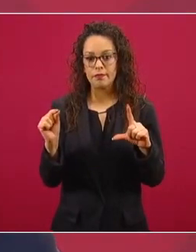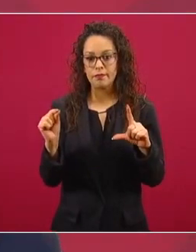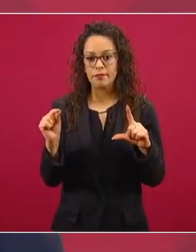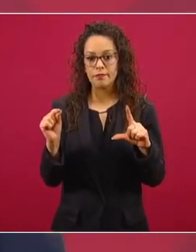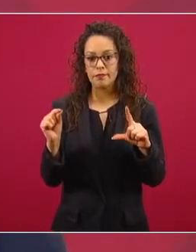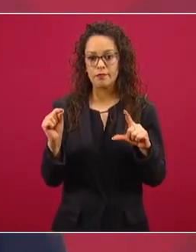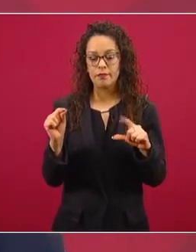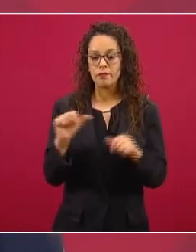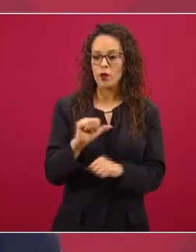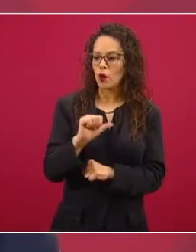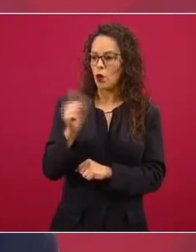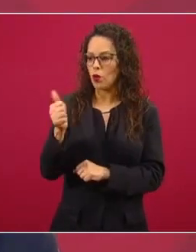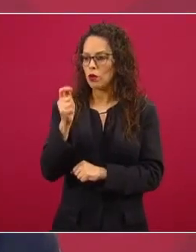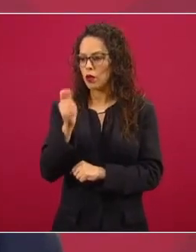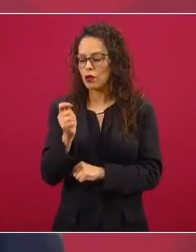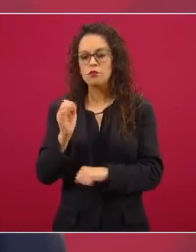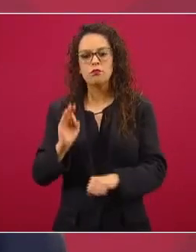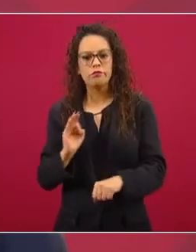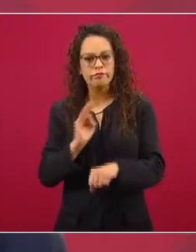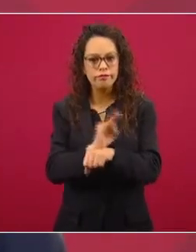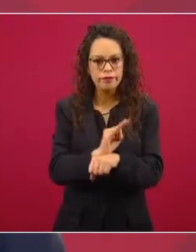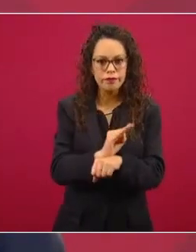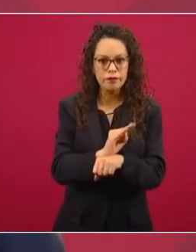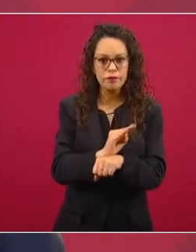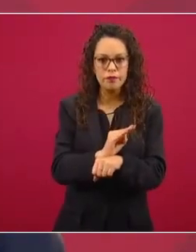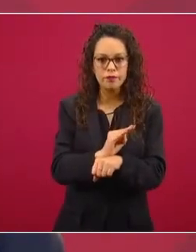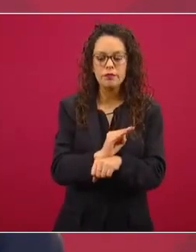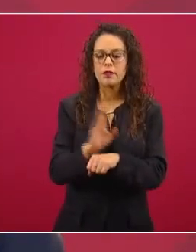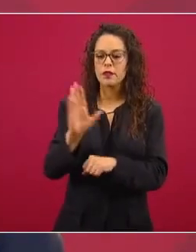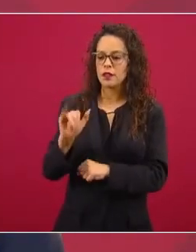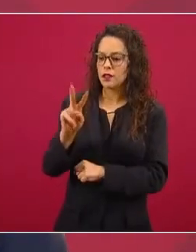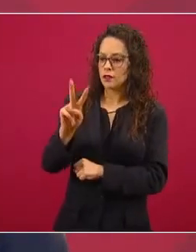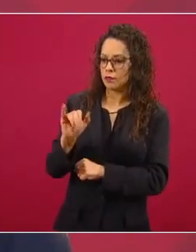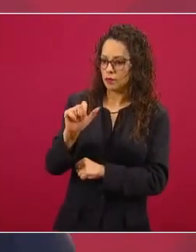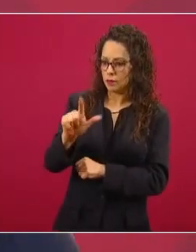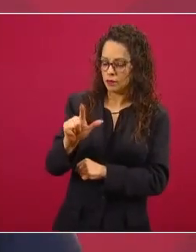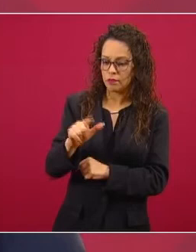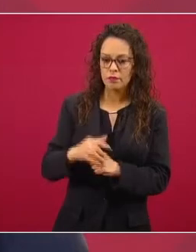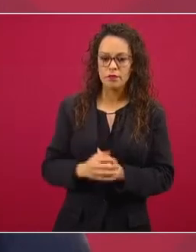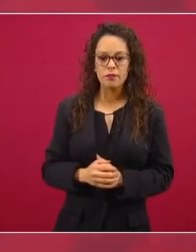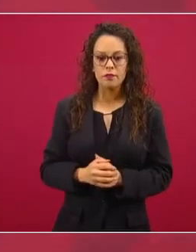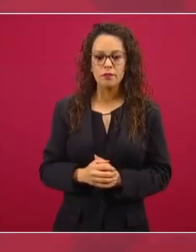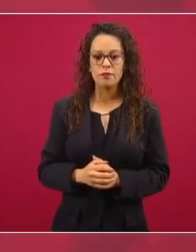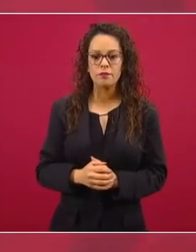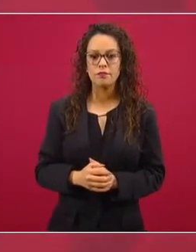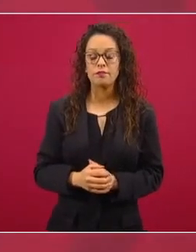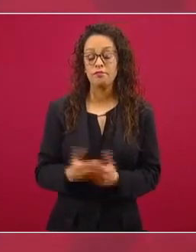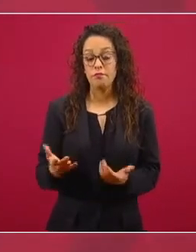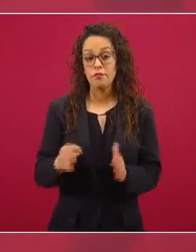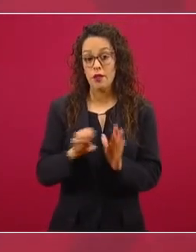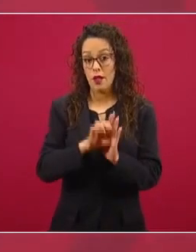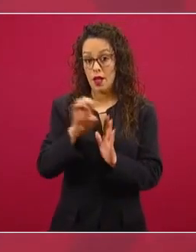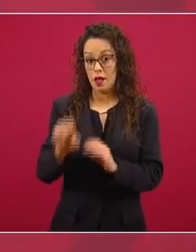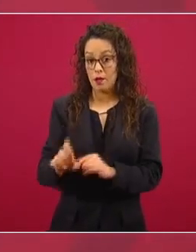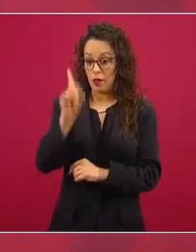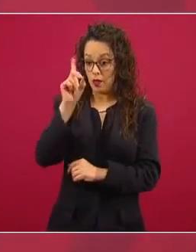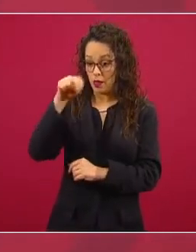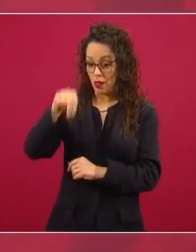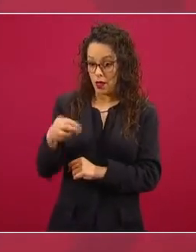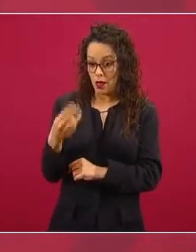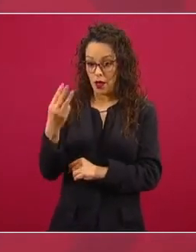trabajos de protección civil, como los planes de N3, ahora que nos están